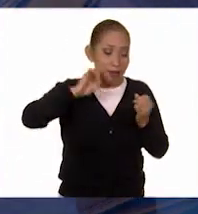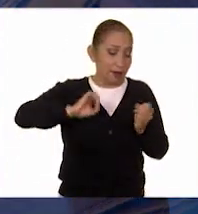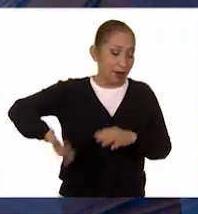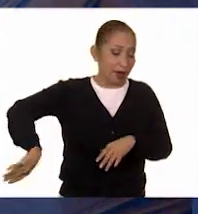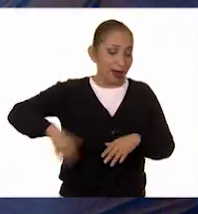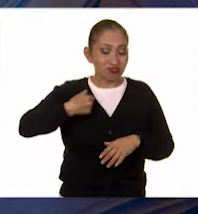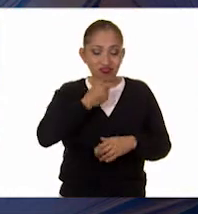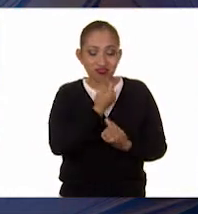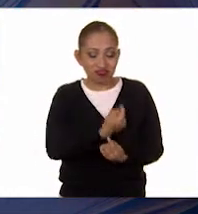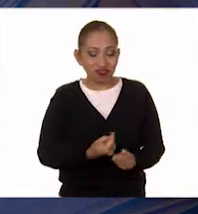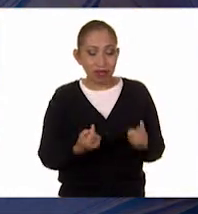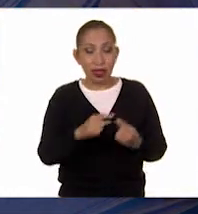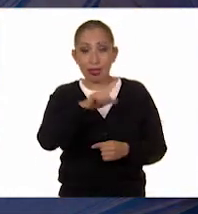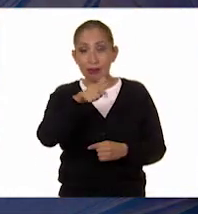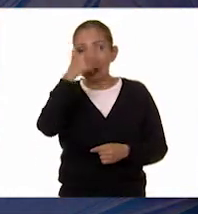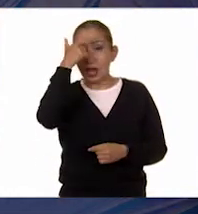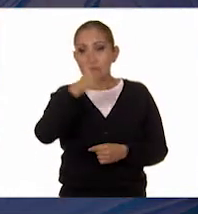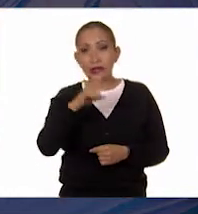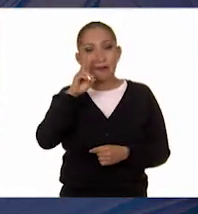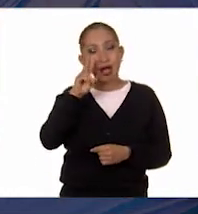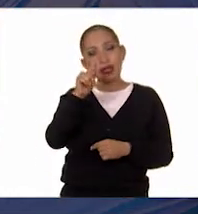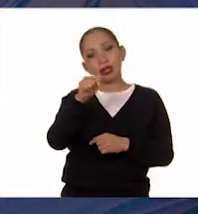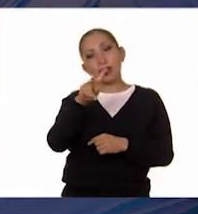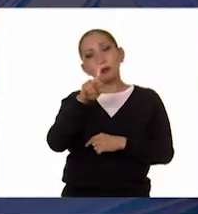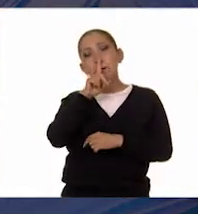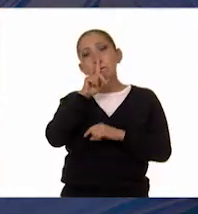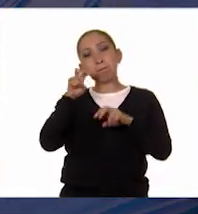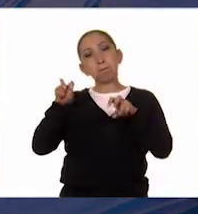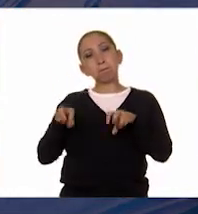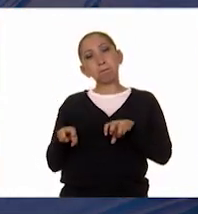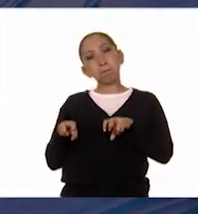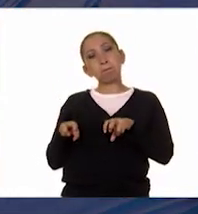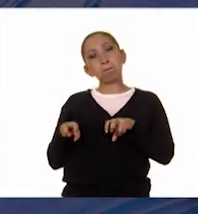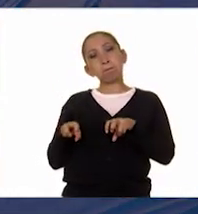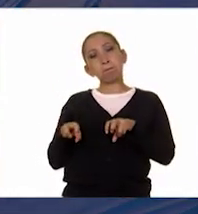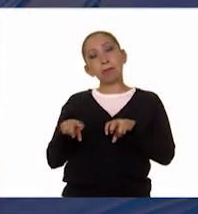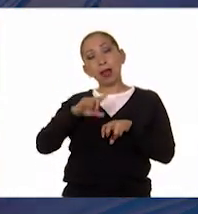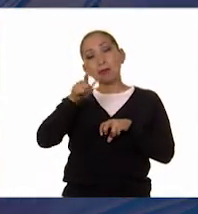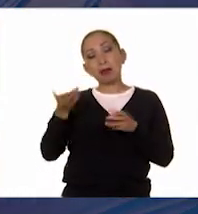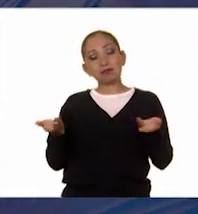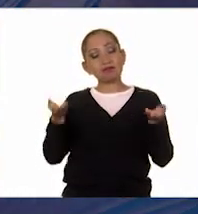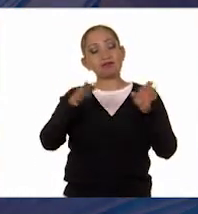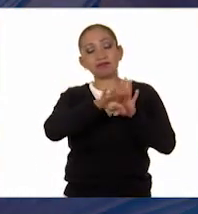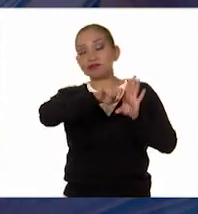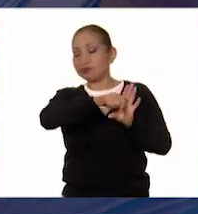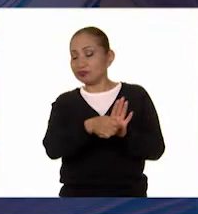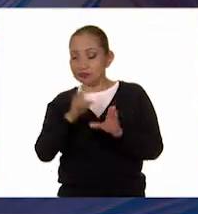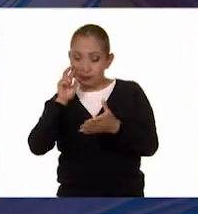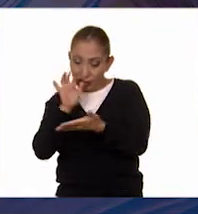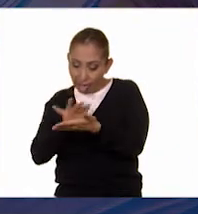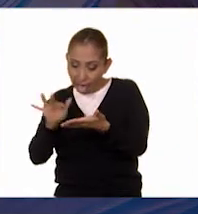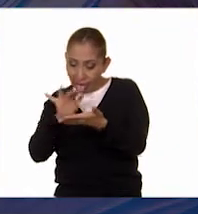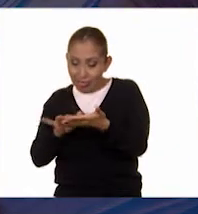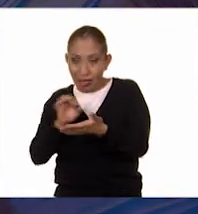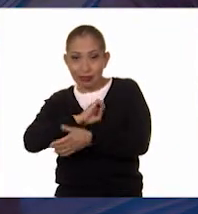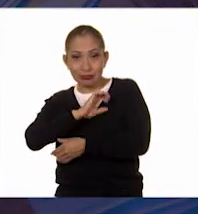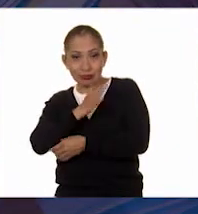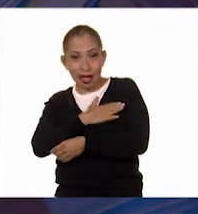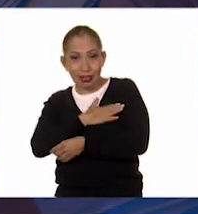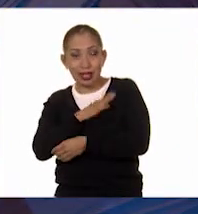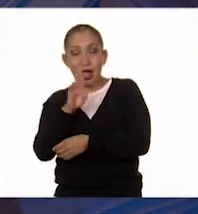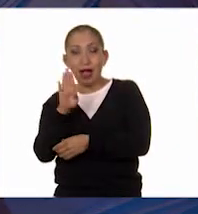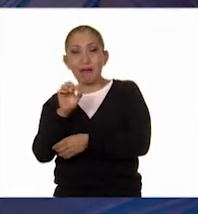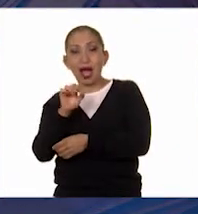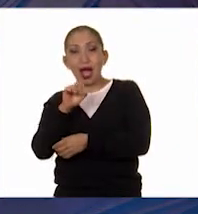infancia. Por la noche miraban la televisión sin hablarse. Luego te encerrabas a leer las novelas de una serie española, la colección